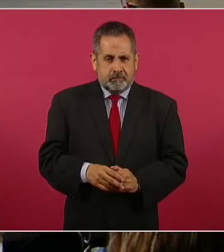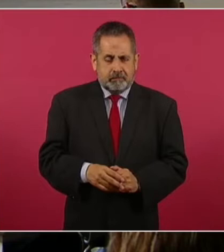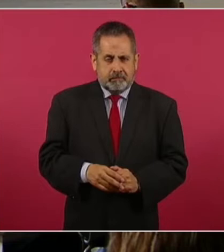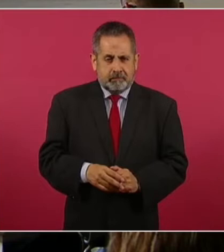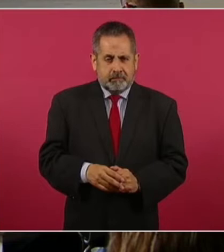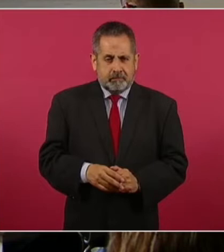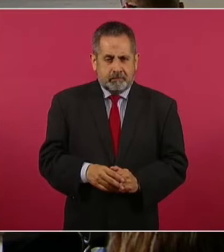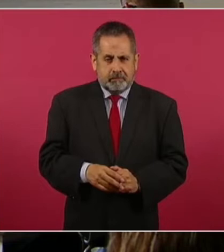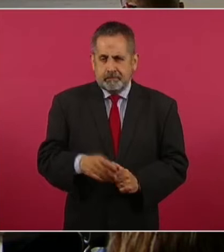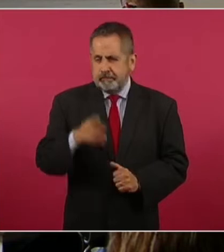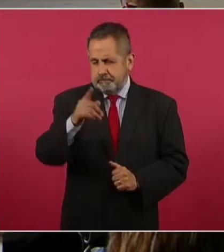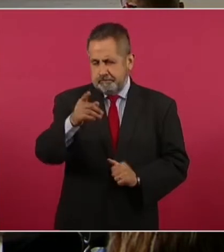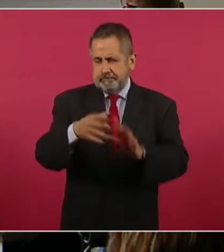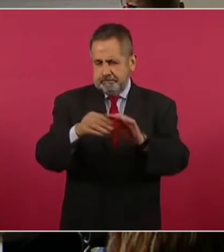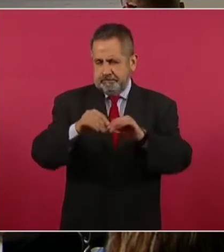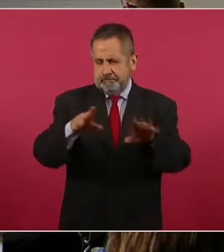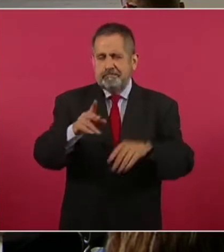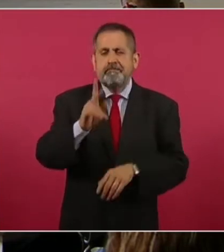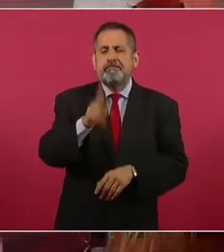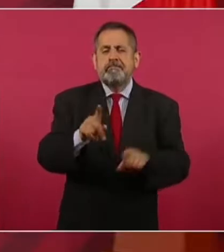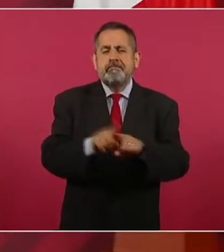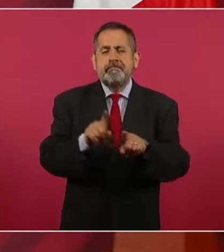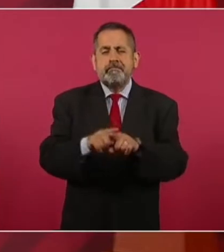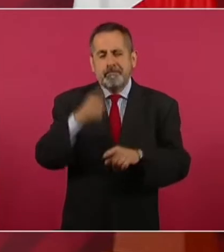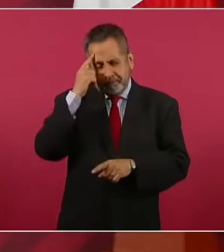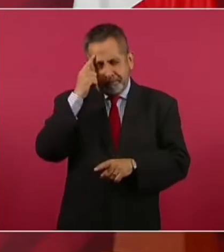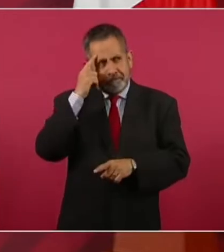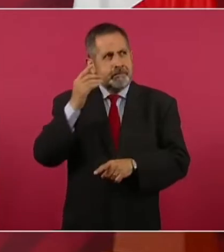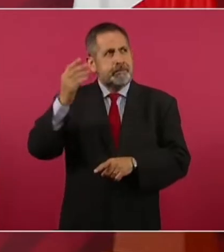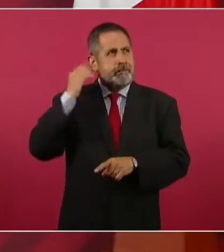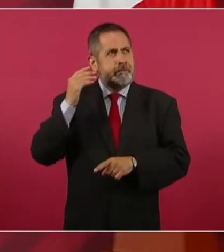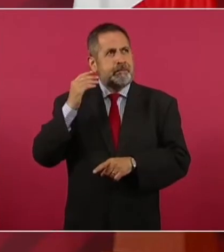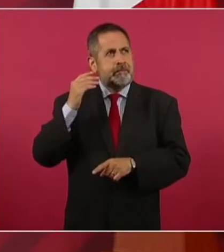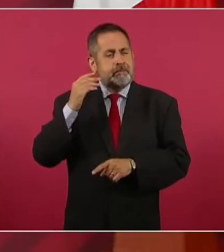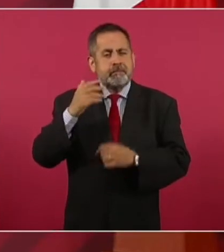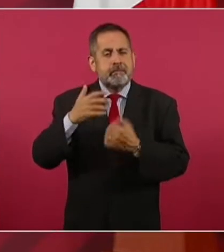es con el dato de la quincena de junio.